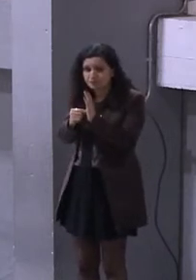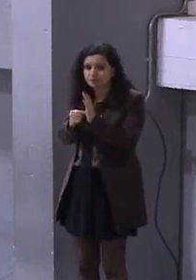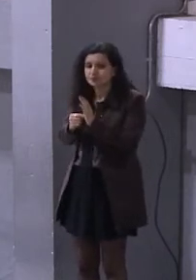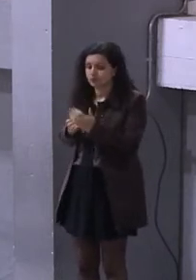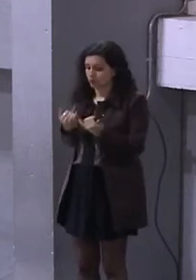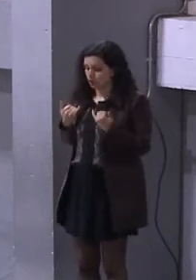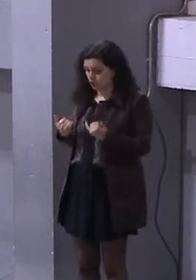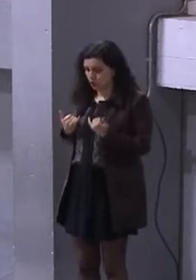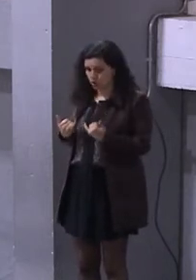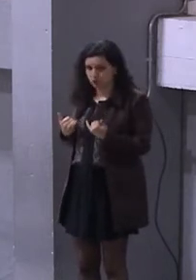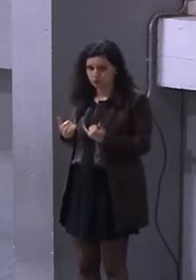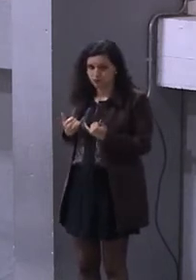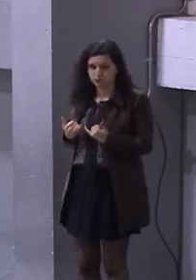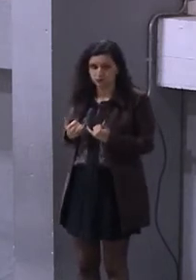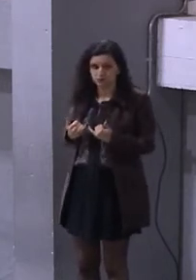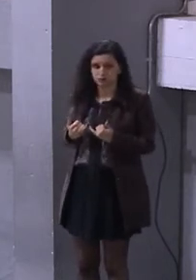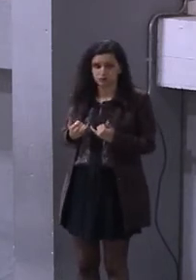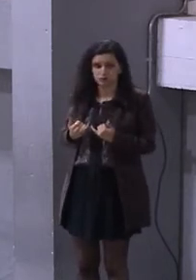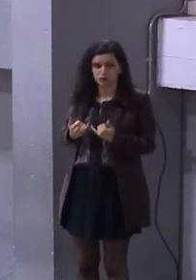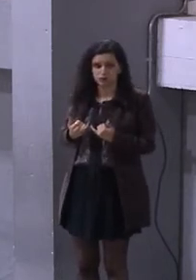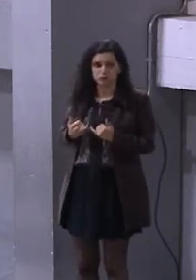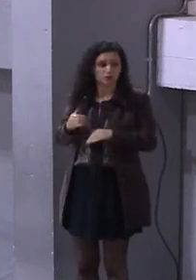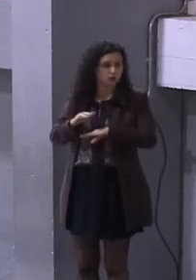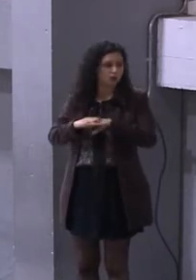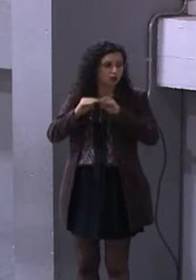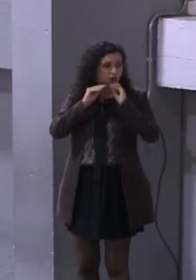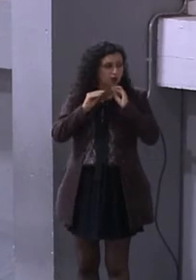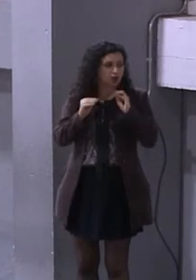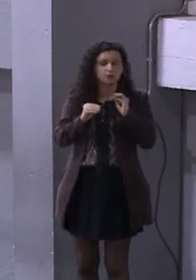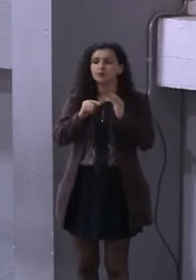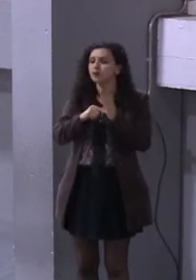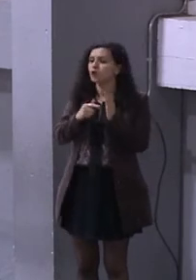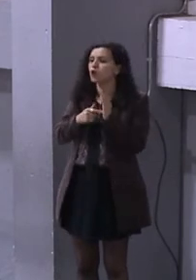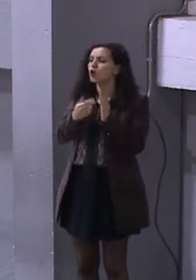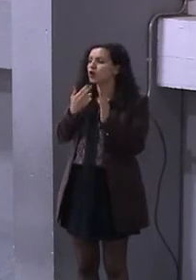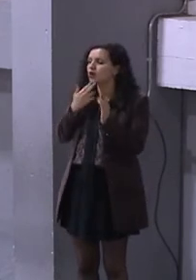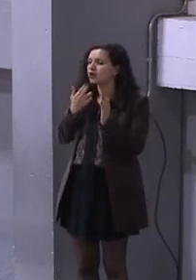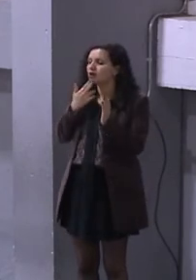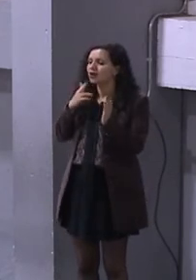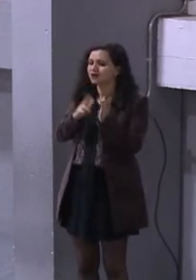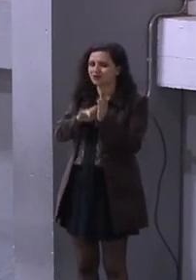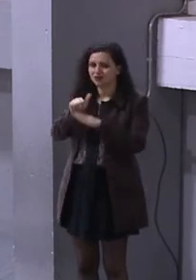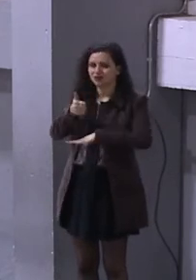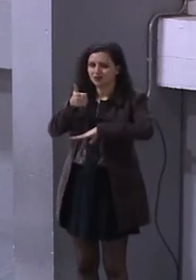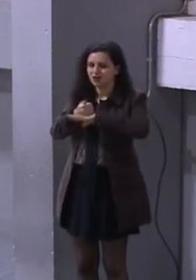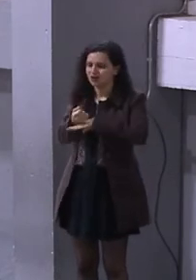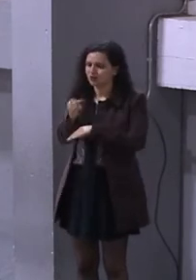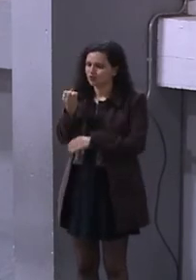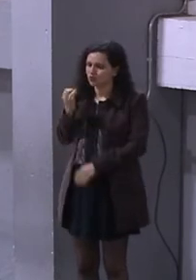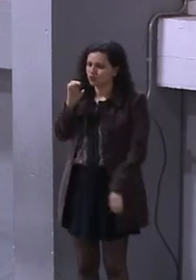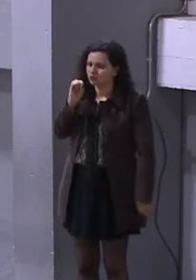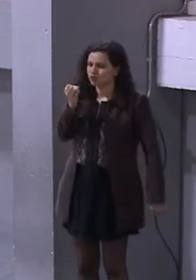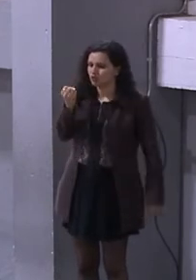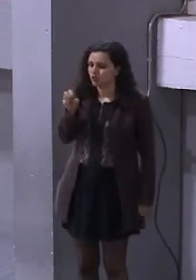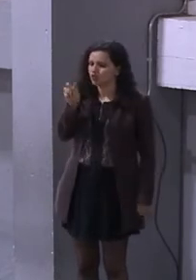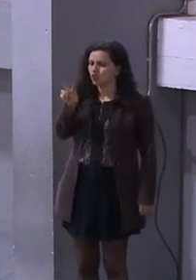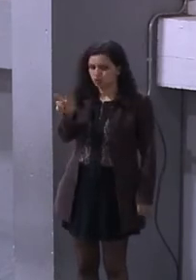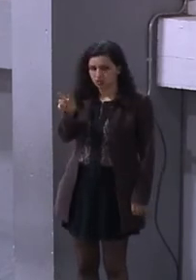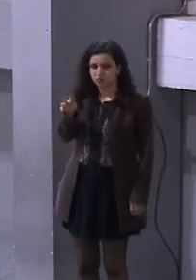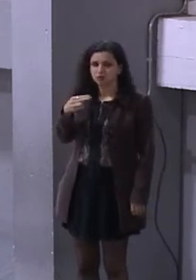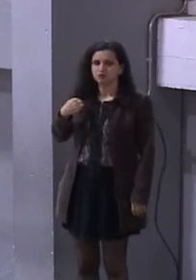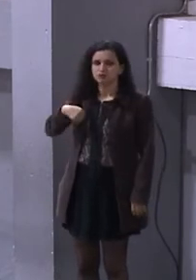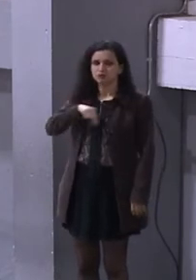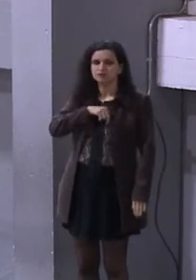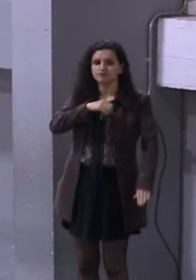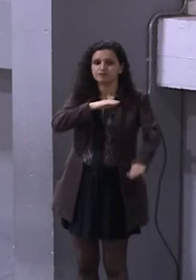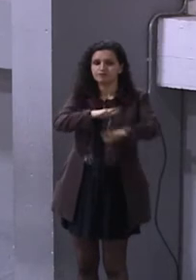de hoy estamos difundiendo la circular rectoral número 012, en la cual estamos convocando